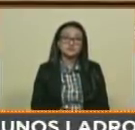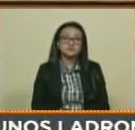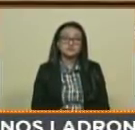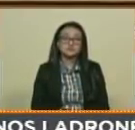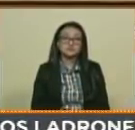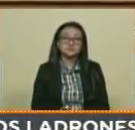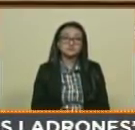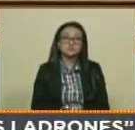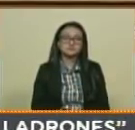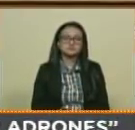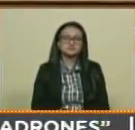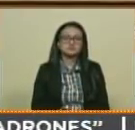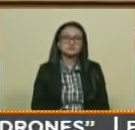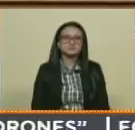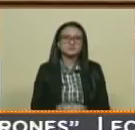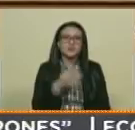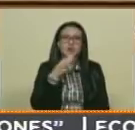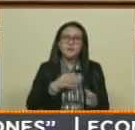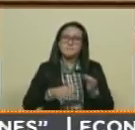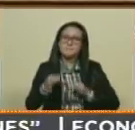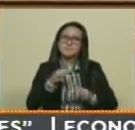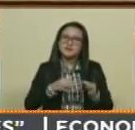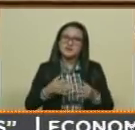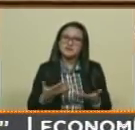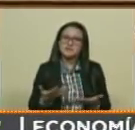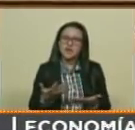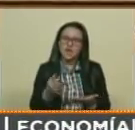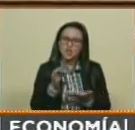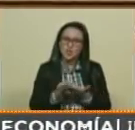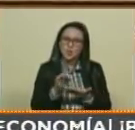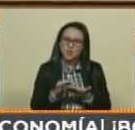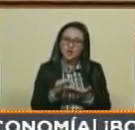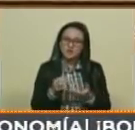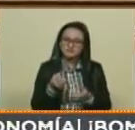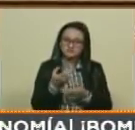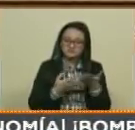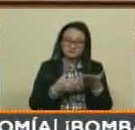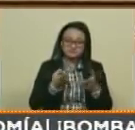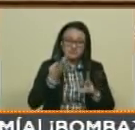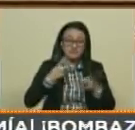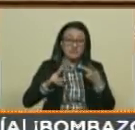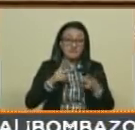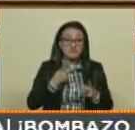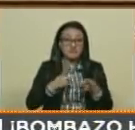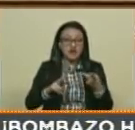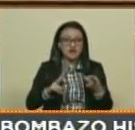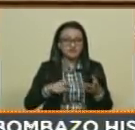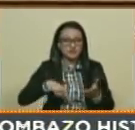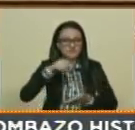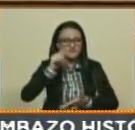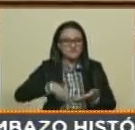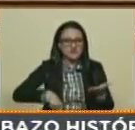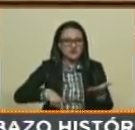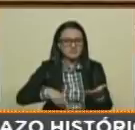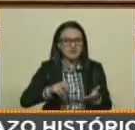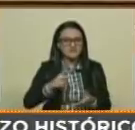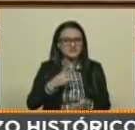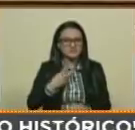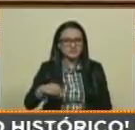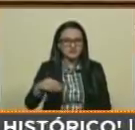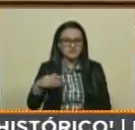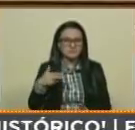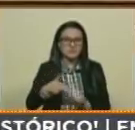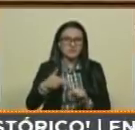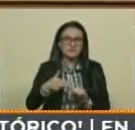Porque explíquenme ustedes, con una documentación falsa, con la firma forjada del vicepresidente